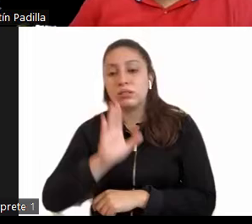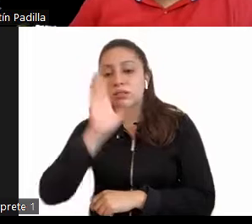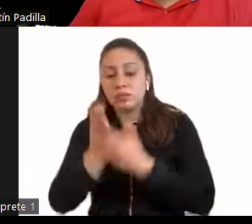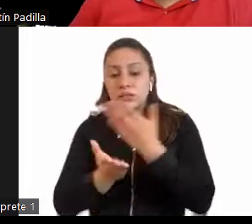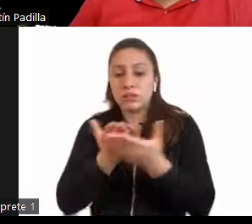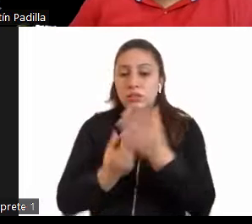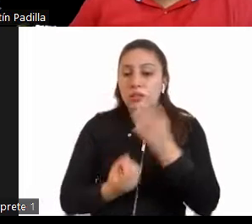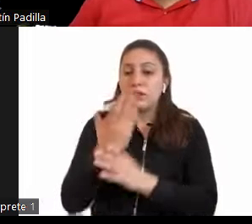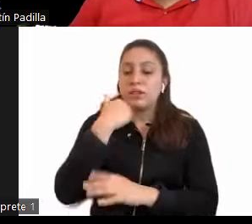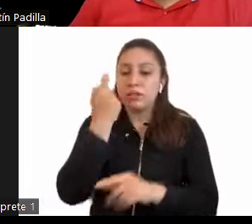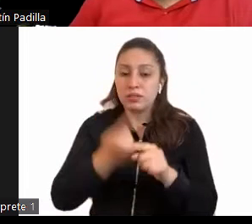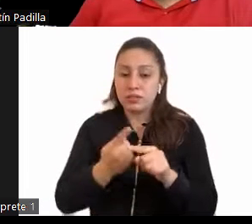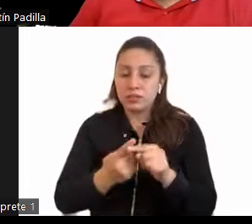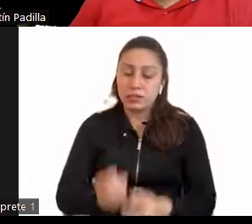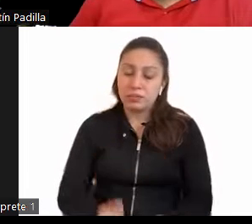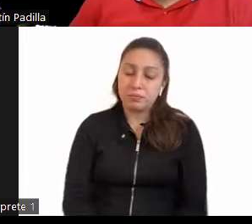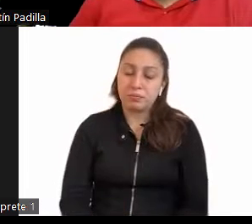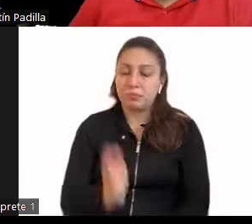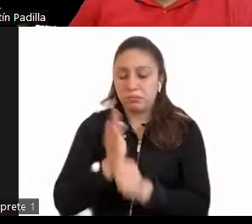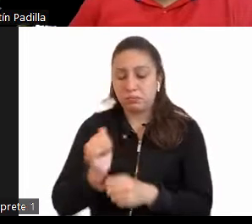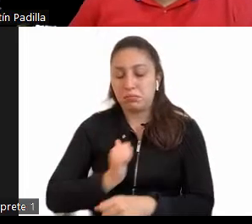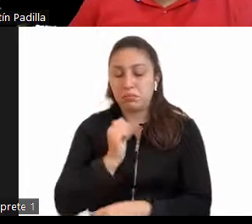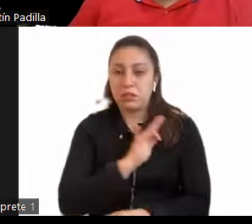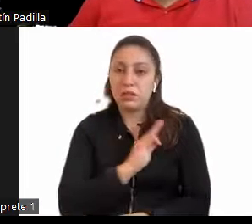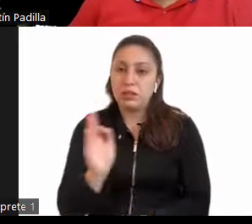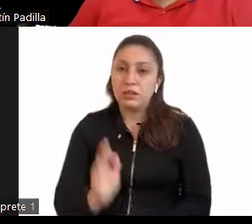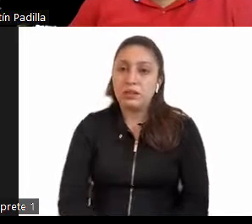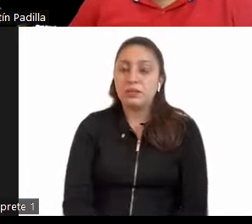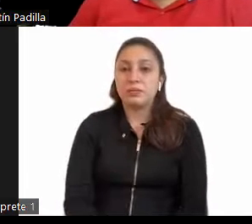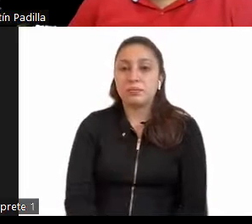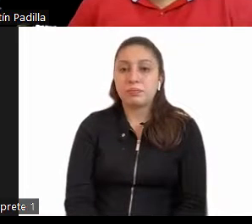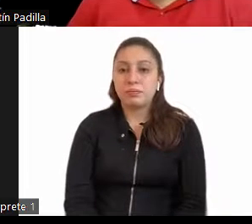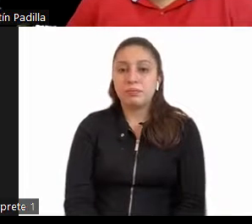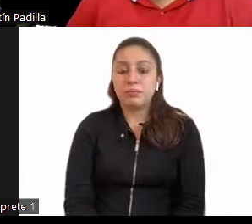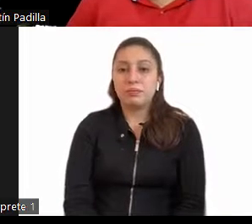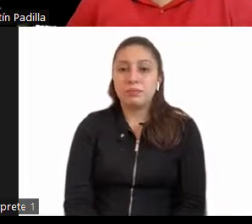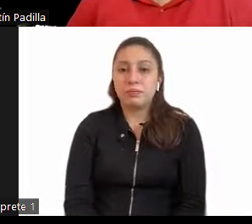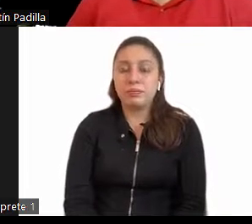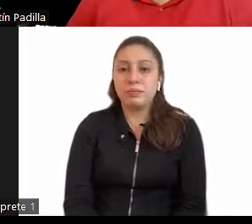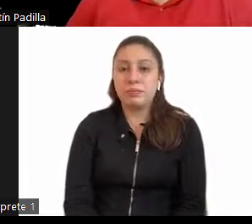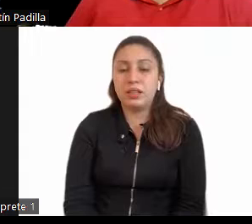propuesta o tratar algún asunto, sírvase manifestarlo. Por favor, encendiendo su cámara.